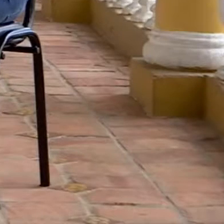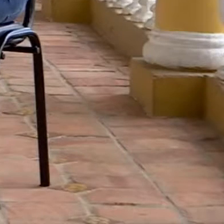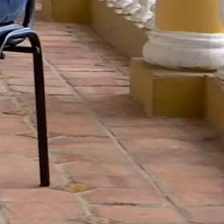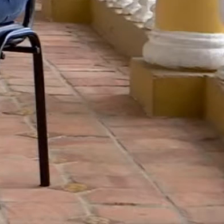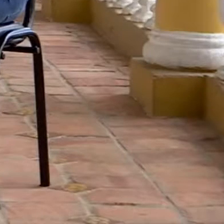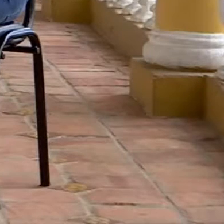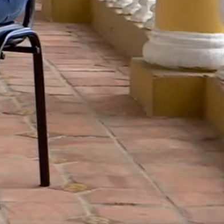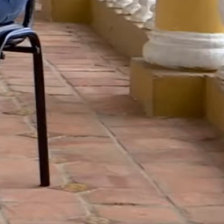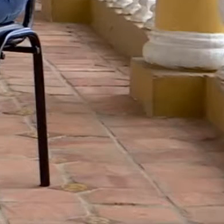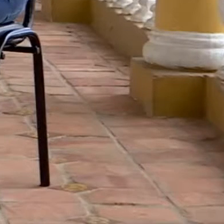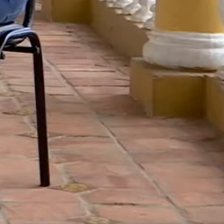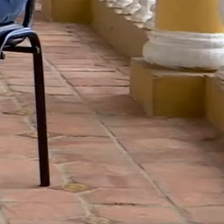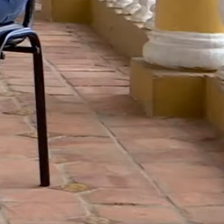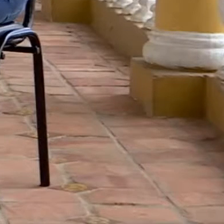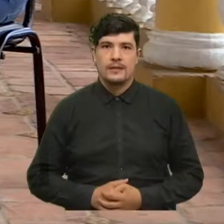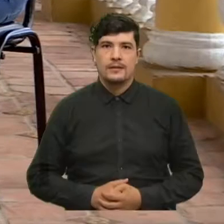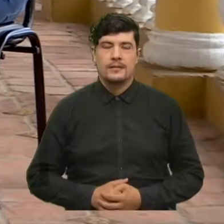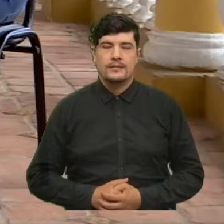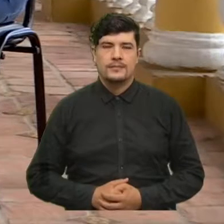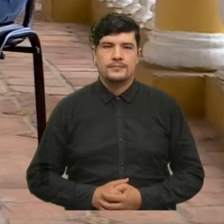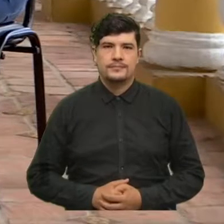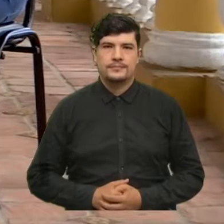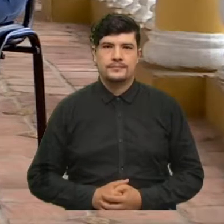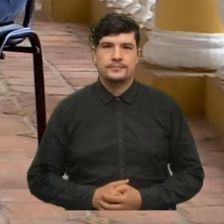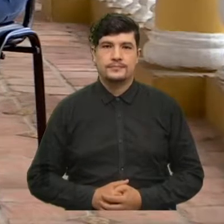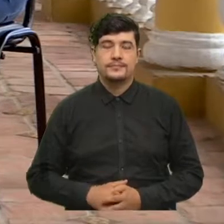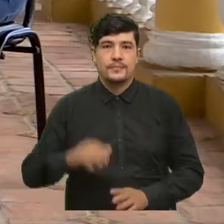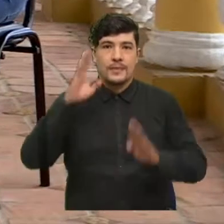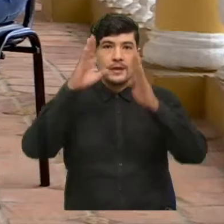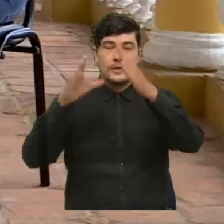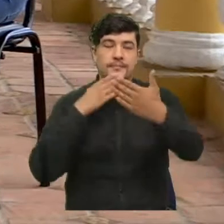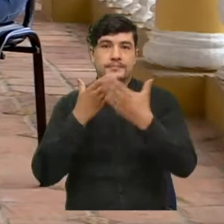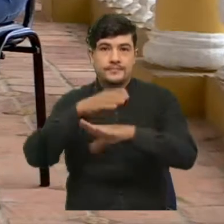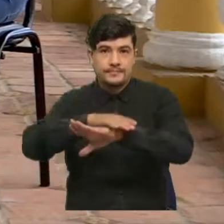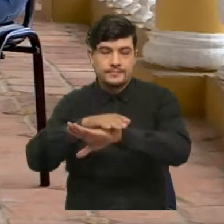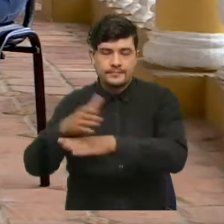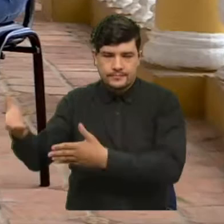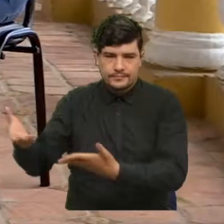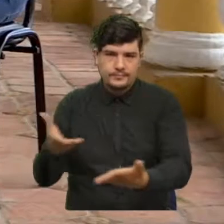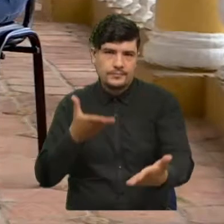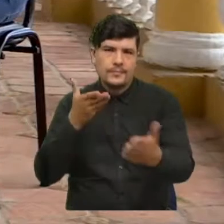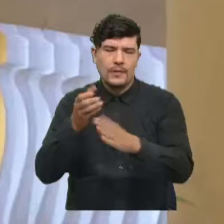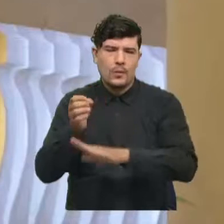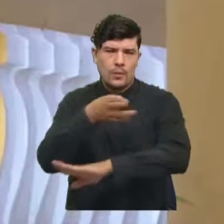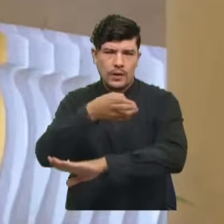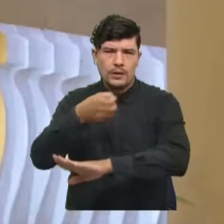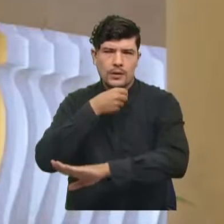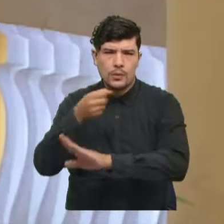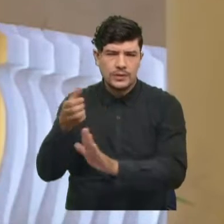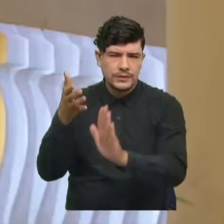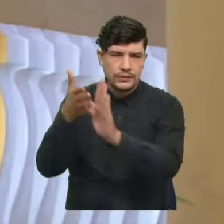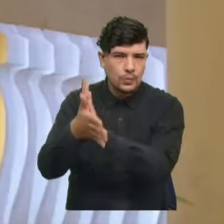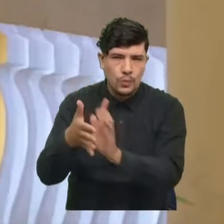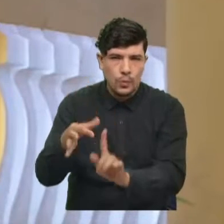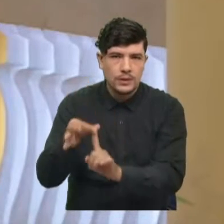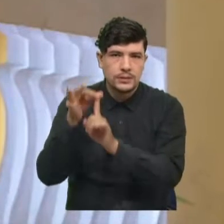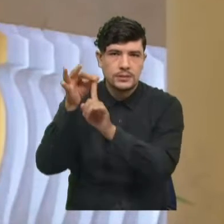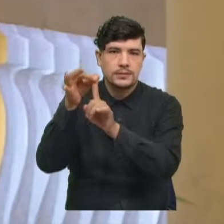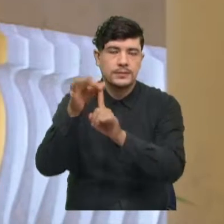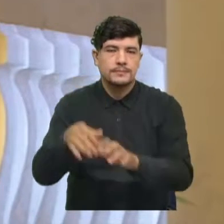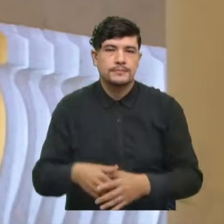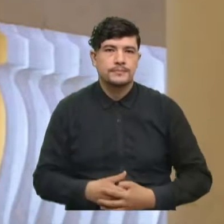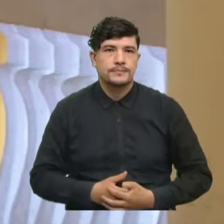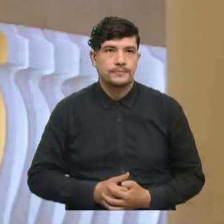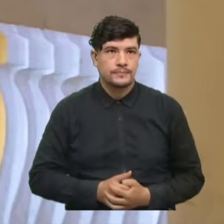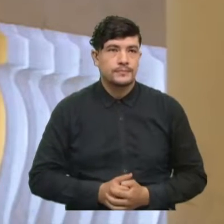estamos viviendo en el país como la ven ustedes desde el punto de vista como mandatario bueno una situación que el cual se define como